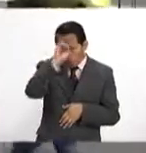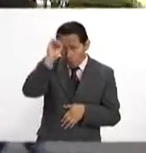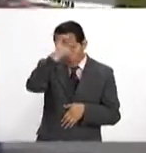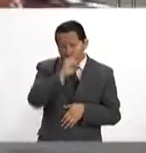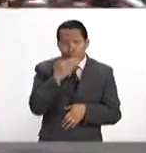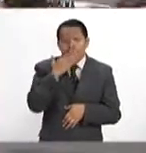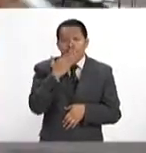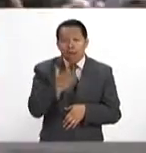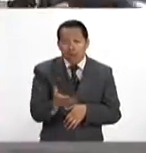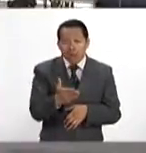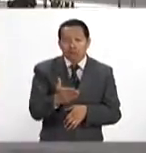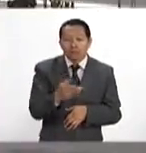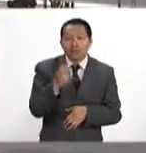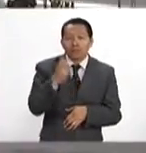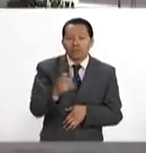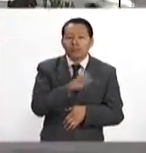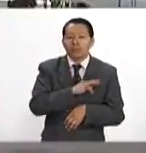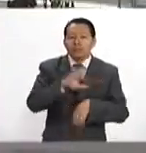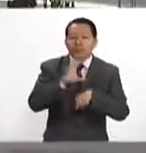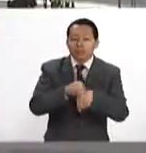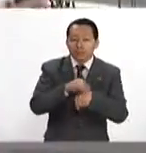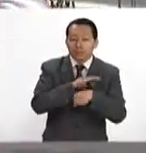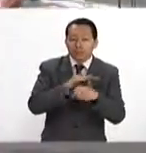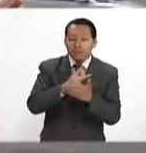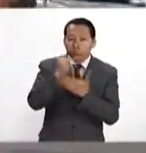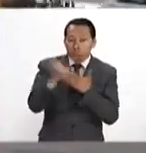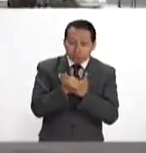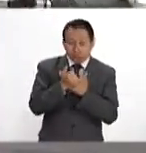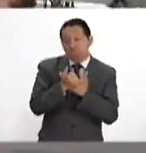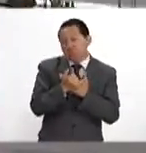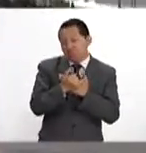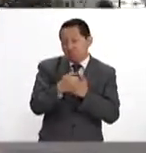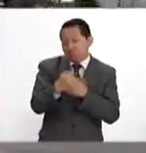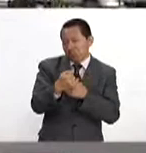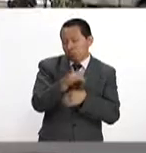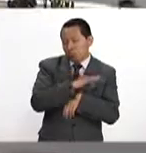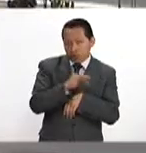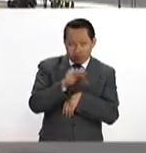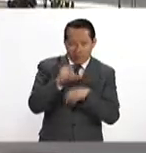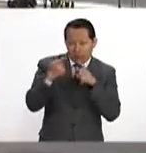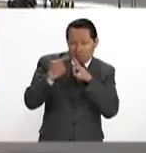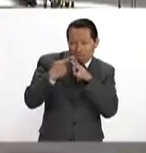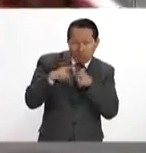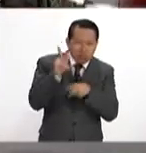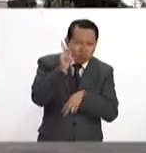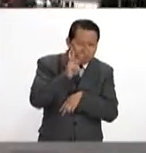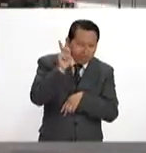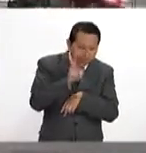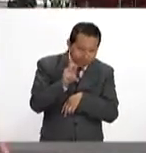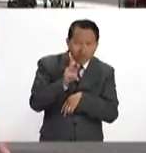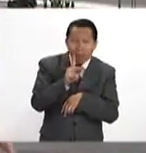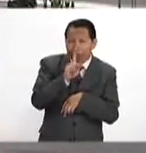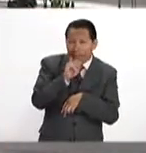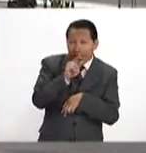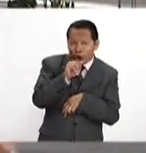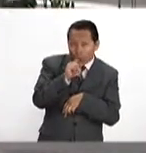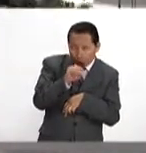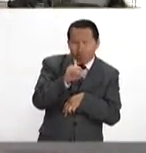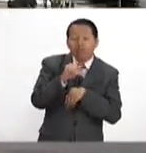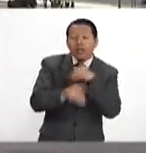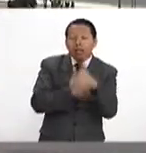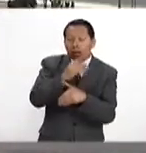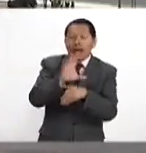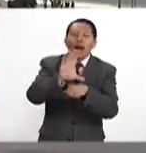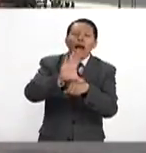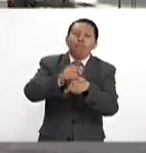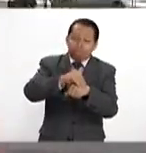favorable, lo cual permitió que hiciéramos un proyecto piloto y derivado de ese piloto se aprobara un permiso